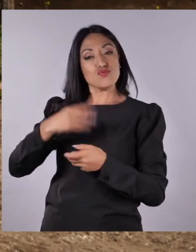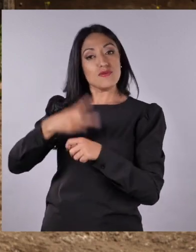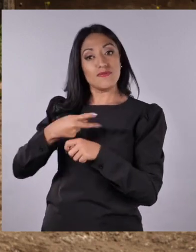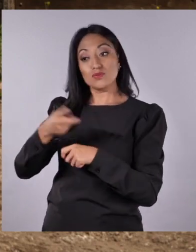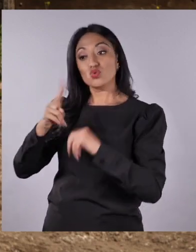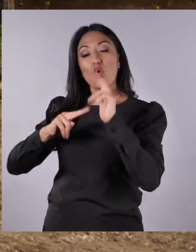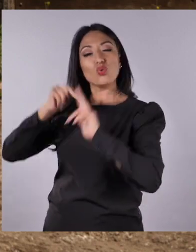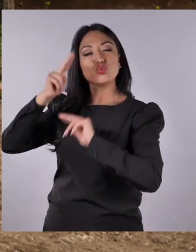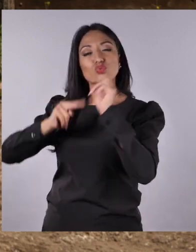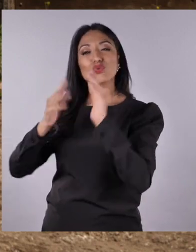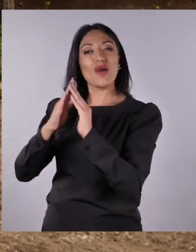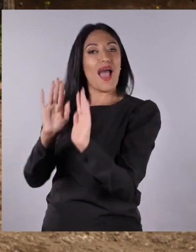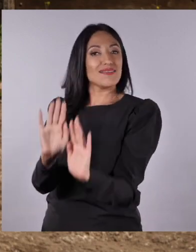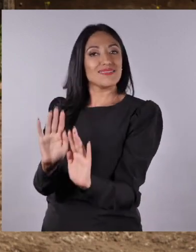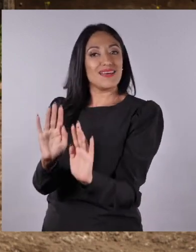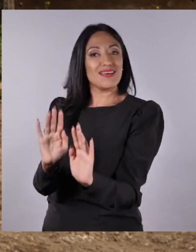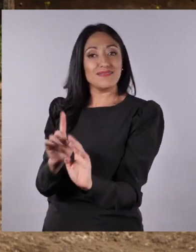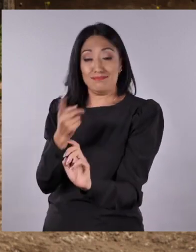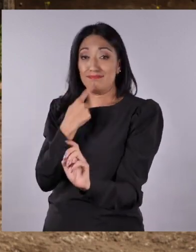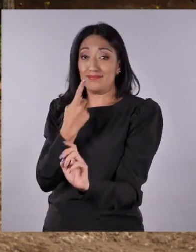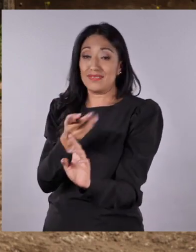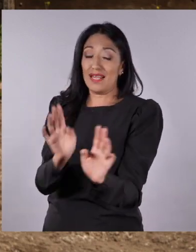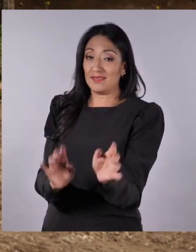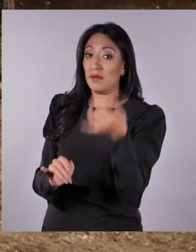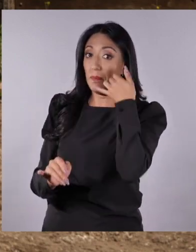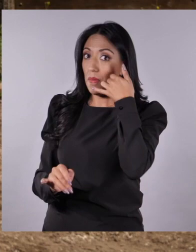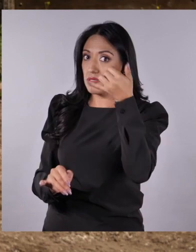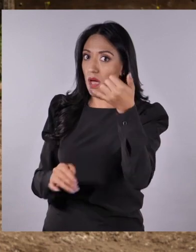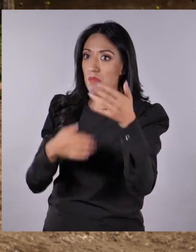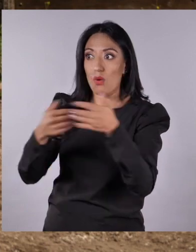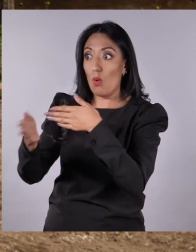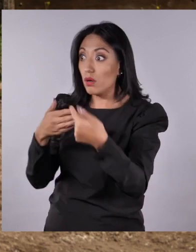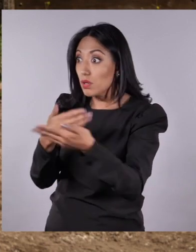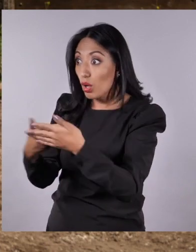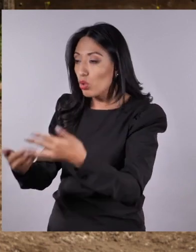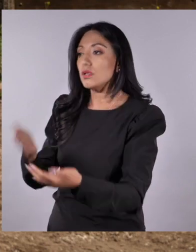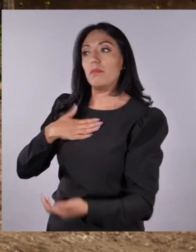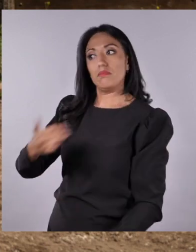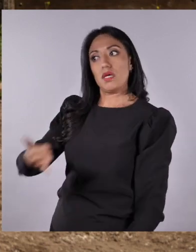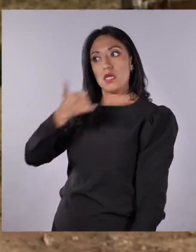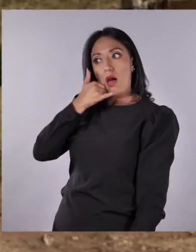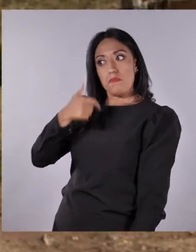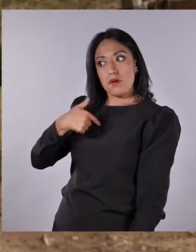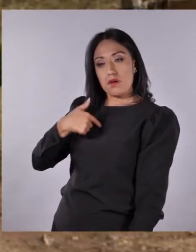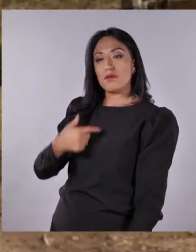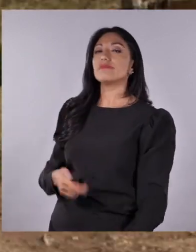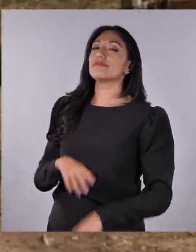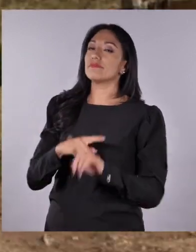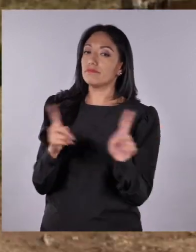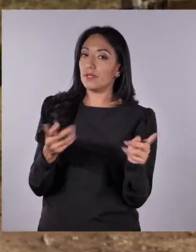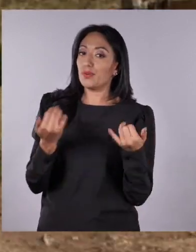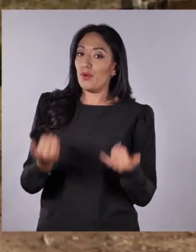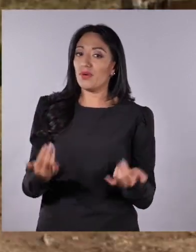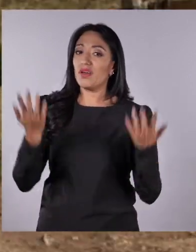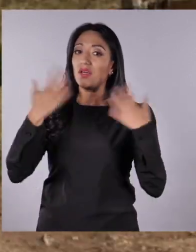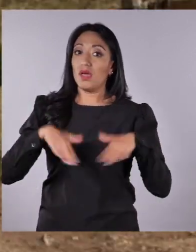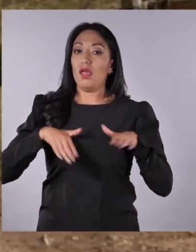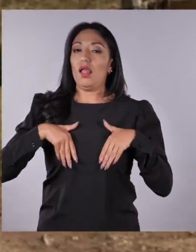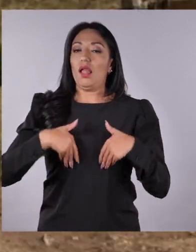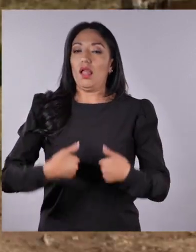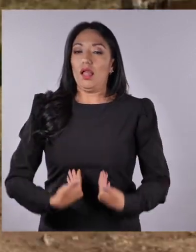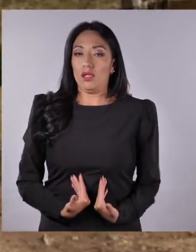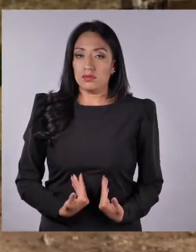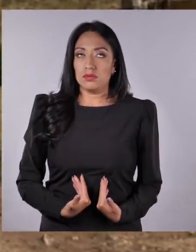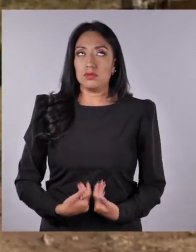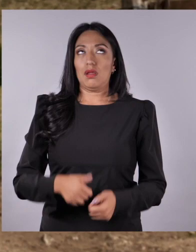repetir cuando sigan construyendo la casa. Ya les dije que me llamen para todas las mingas que hagan. Pero por ahora es momento de